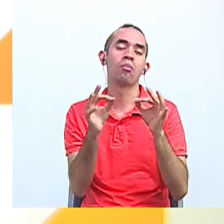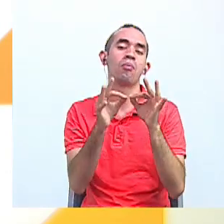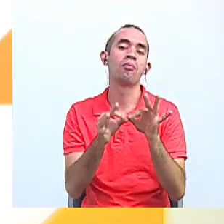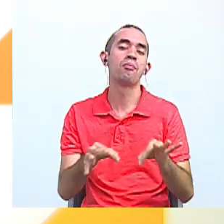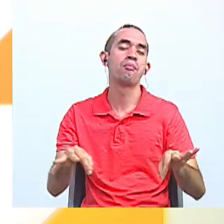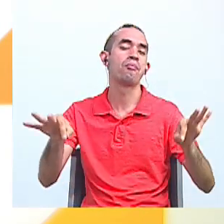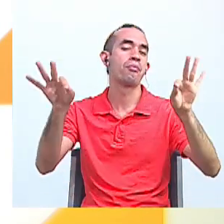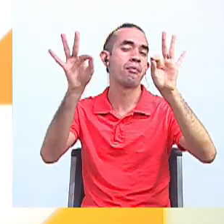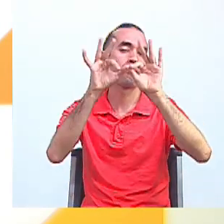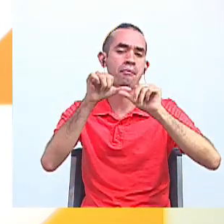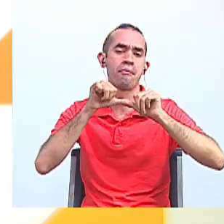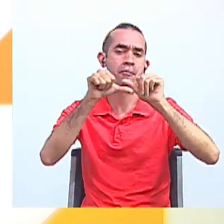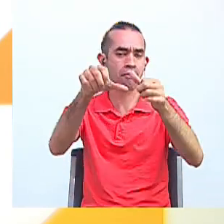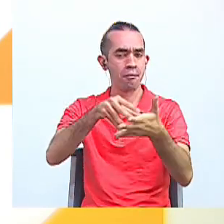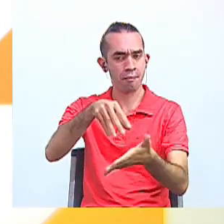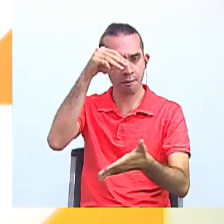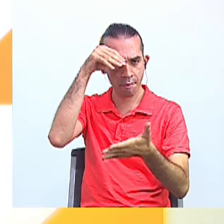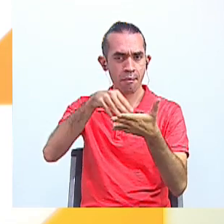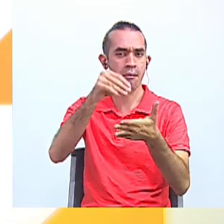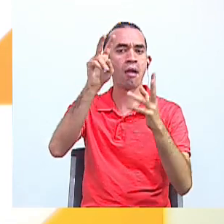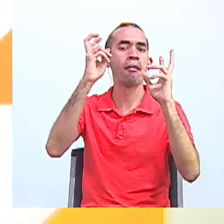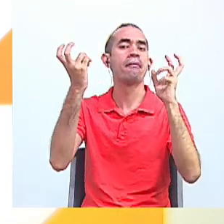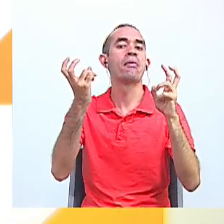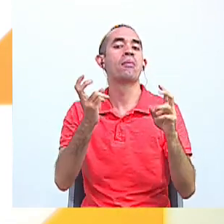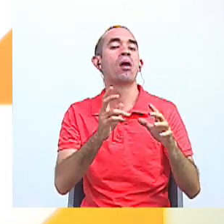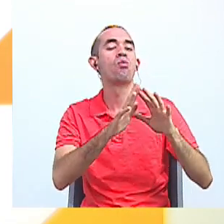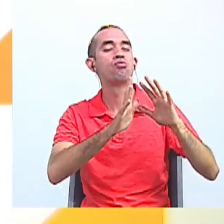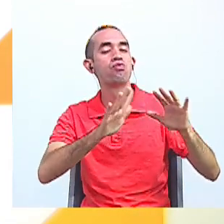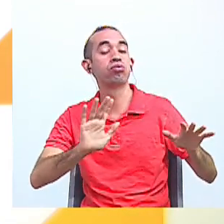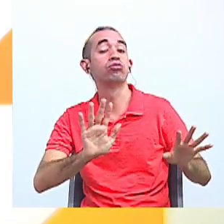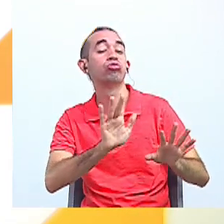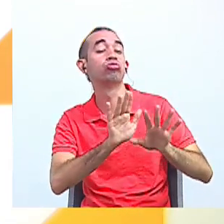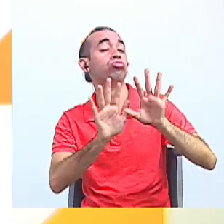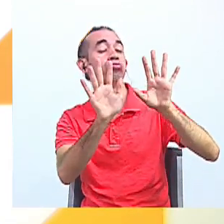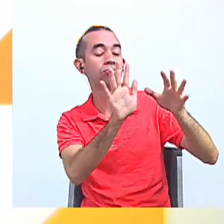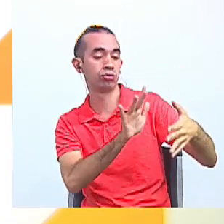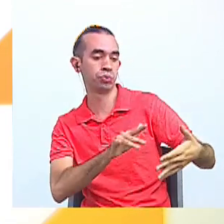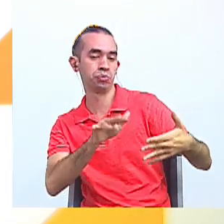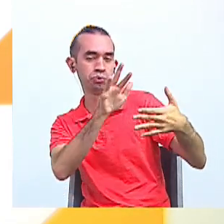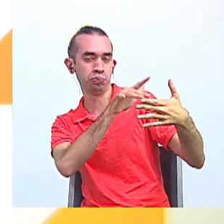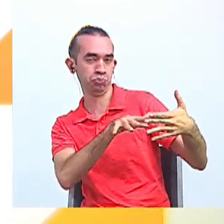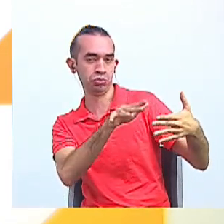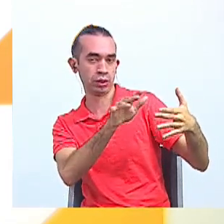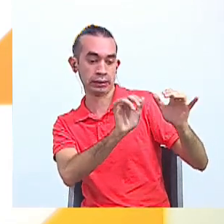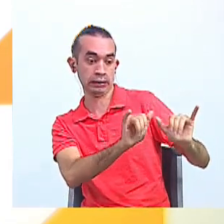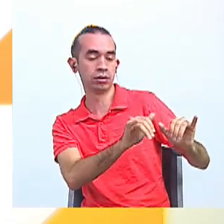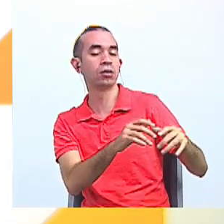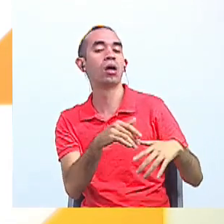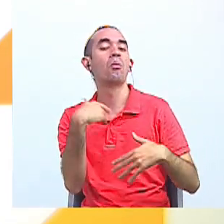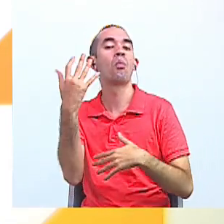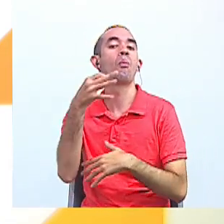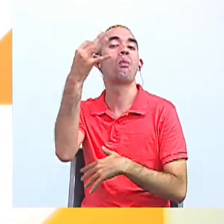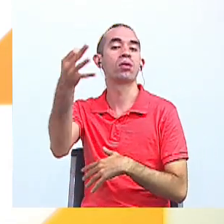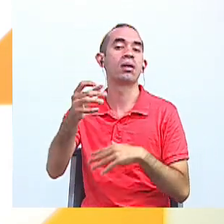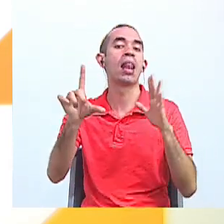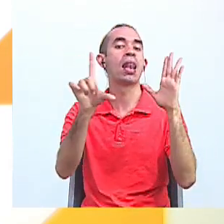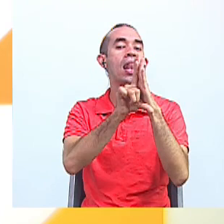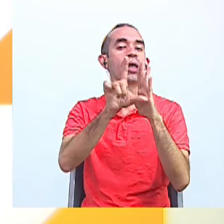sigamos aprendiendo más sobre la hidrostática. En la próxima clase vamos a estar trabajando con la ley de